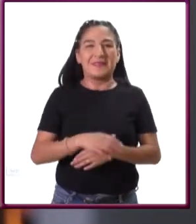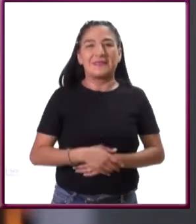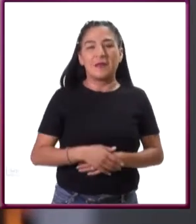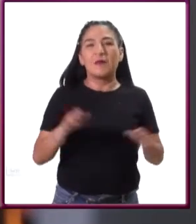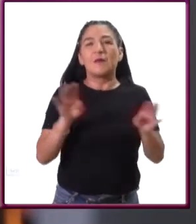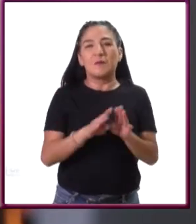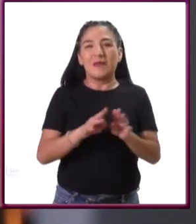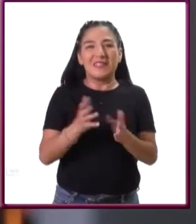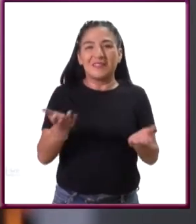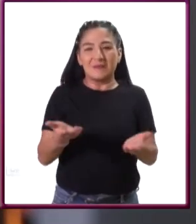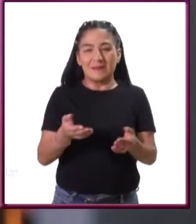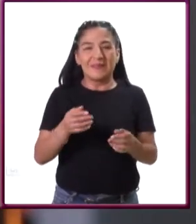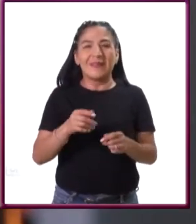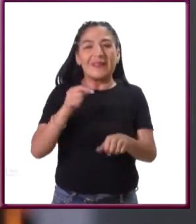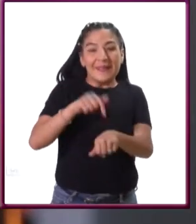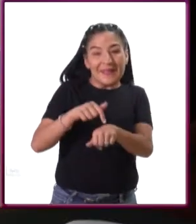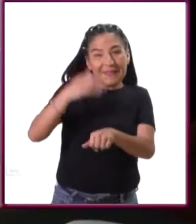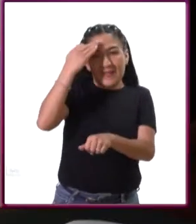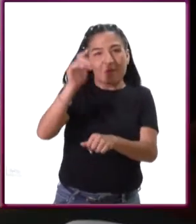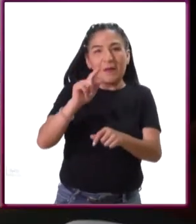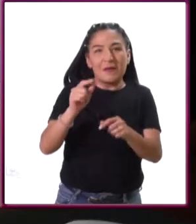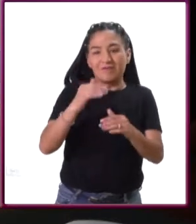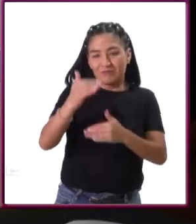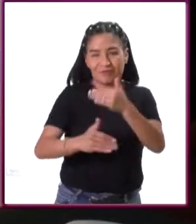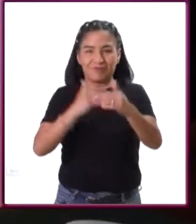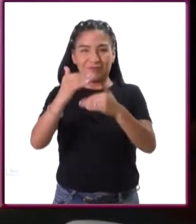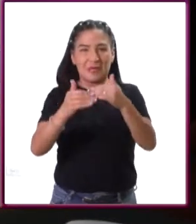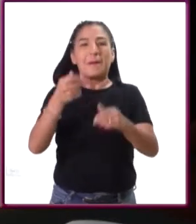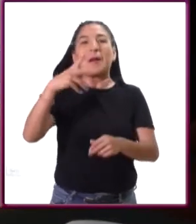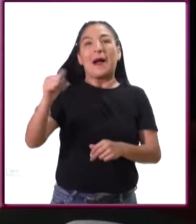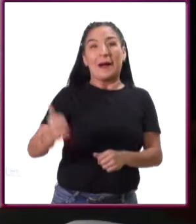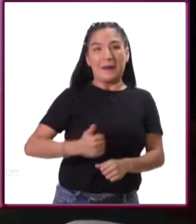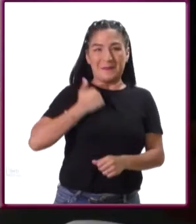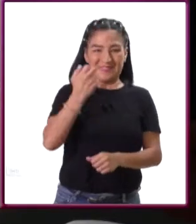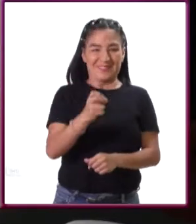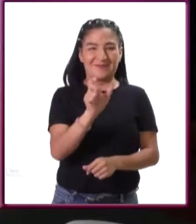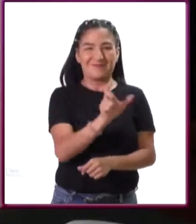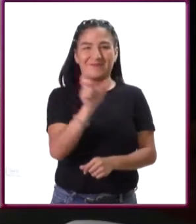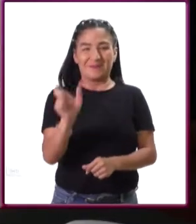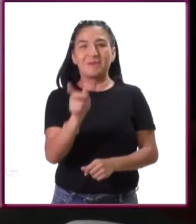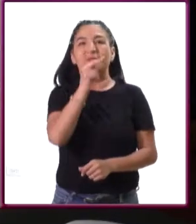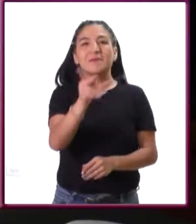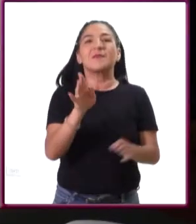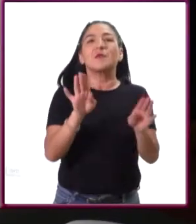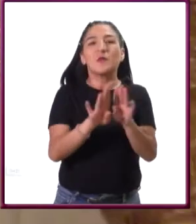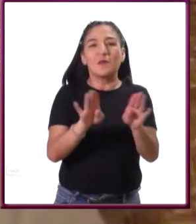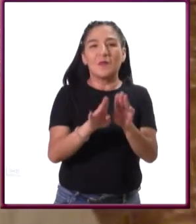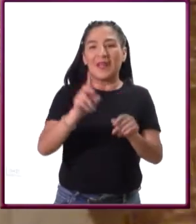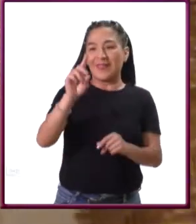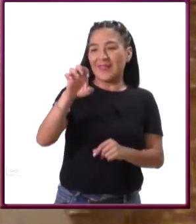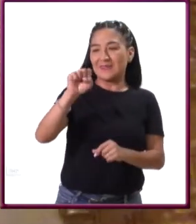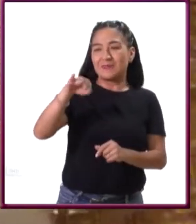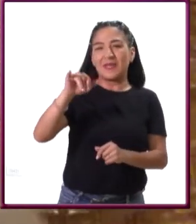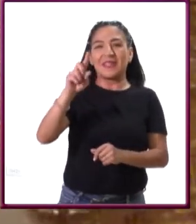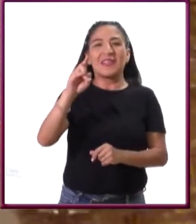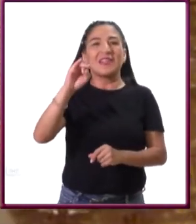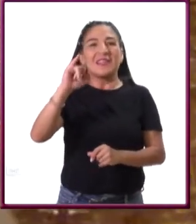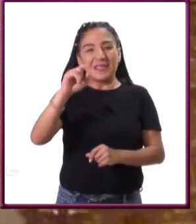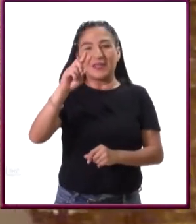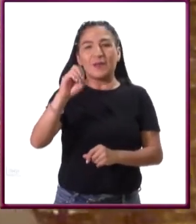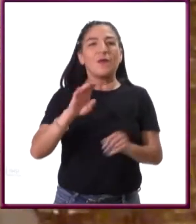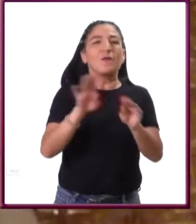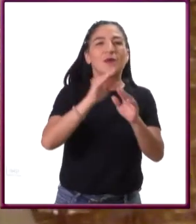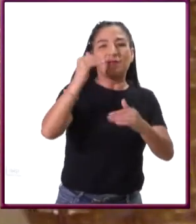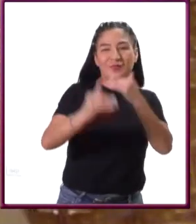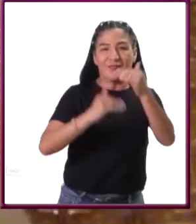porque justamente podemos modelarlo, pero aprovechamos ese vocablo, no es desmedido porque termina siendo gigantesco. Una buena manera de compararlo es contra